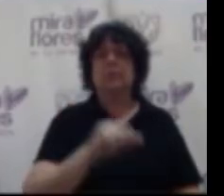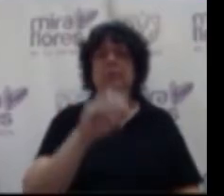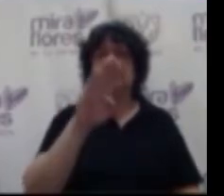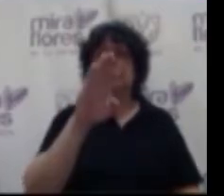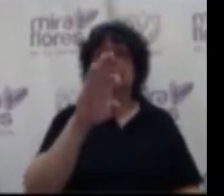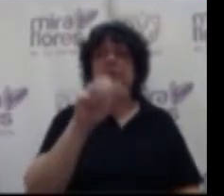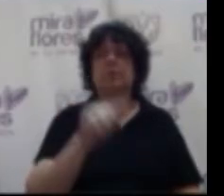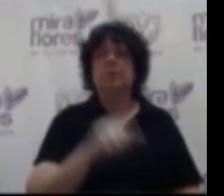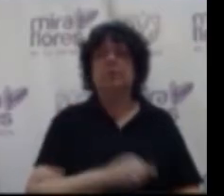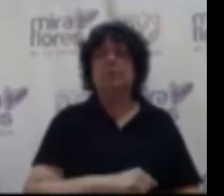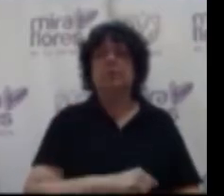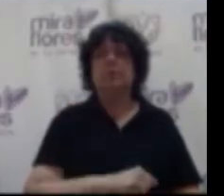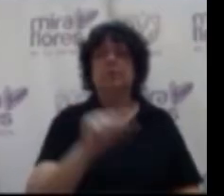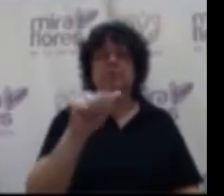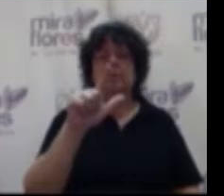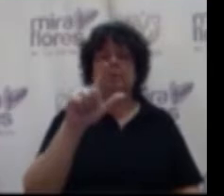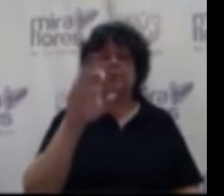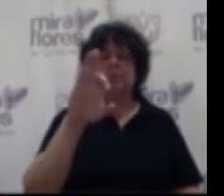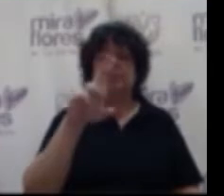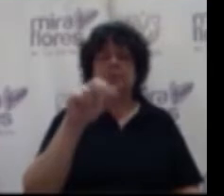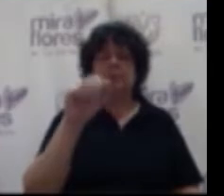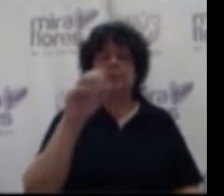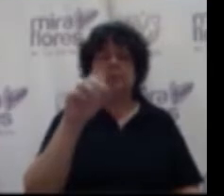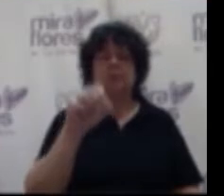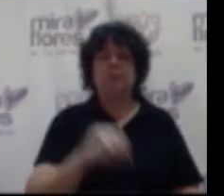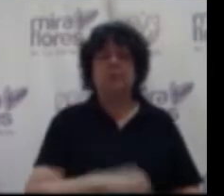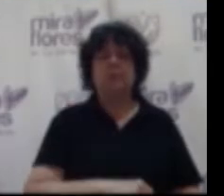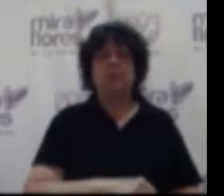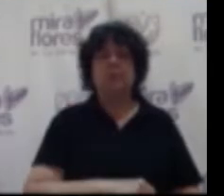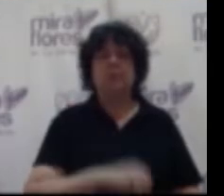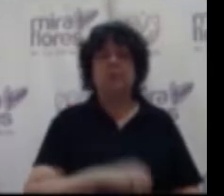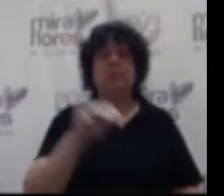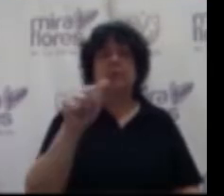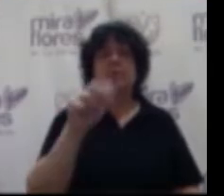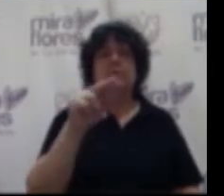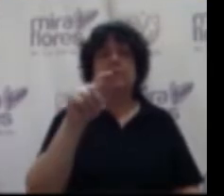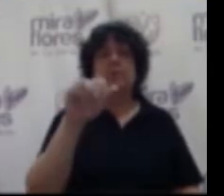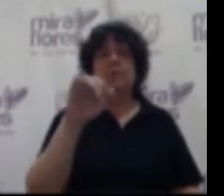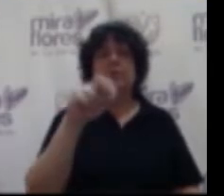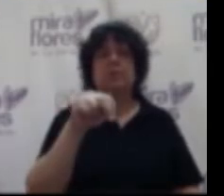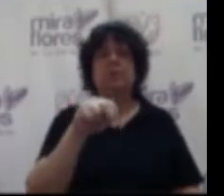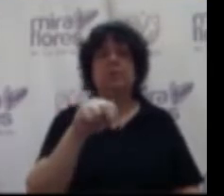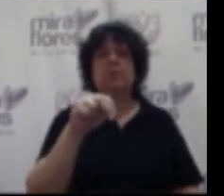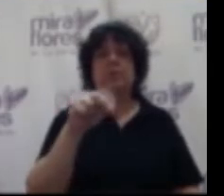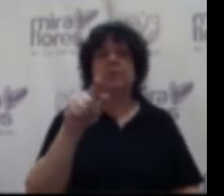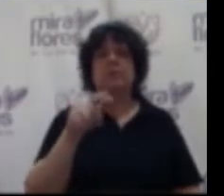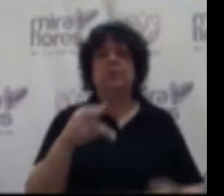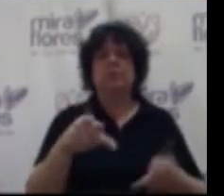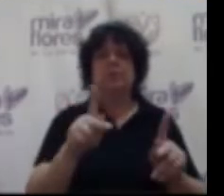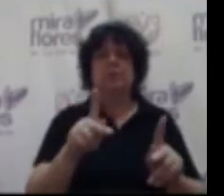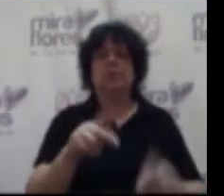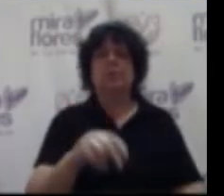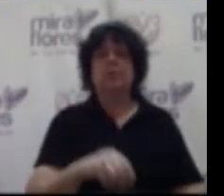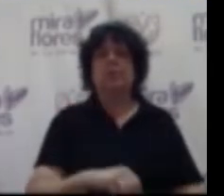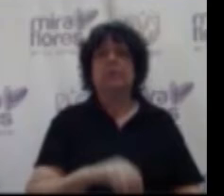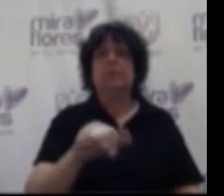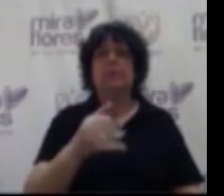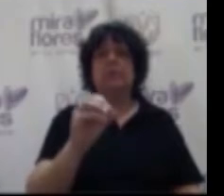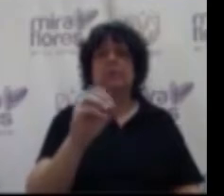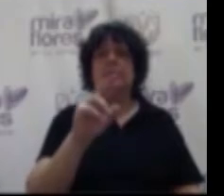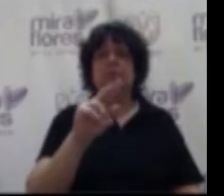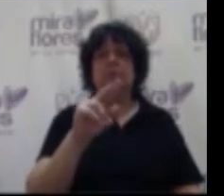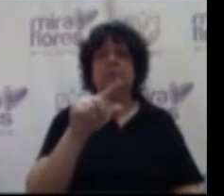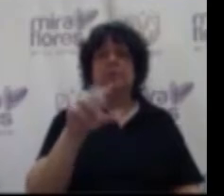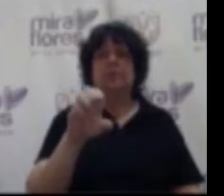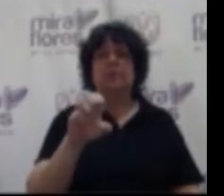señor alfredo li gabriel señor martín bustamante castro se encuentra licencia señor jorge de albertis